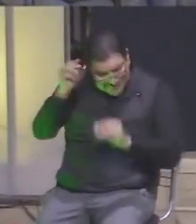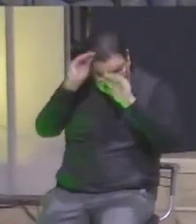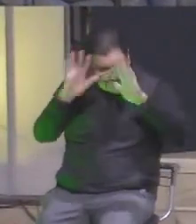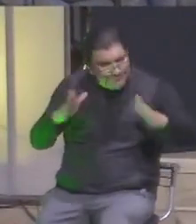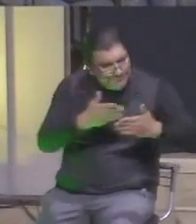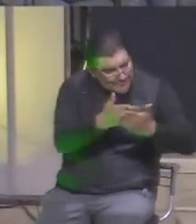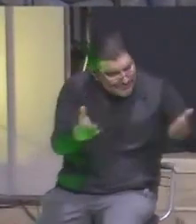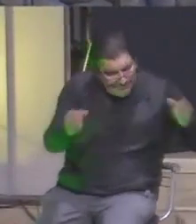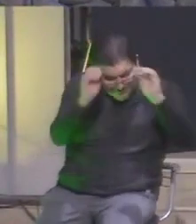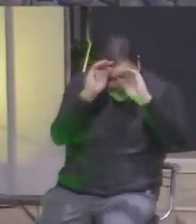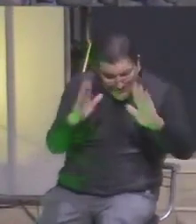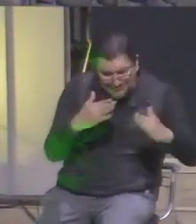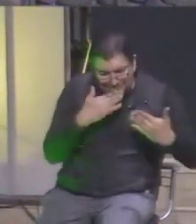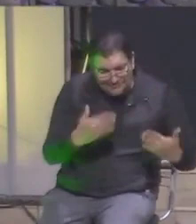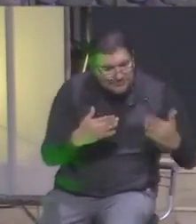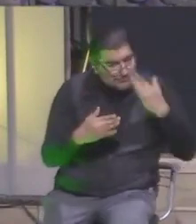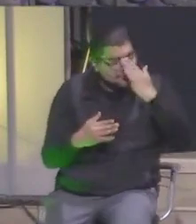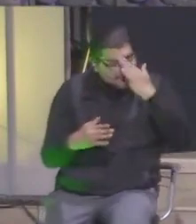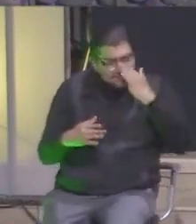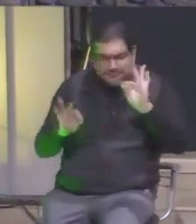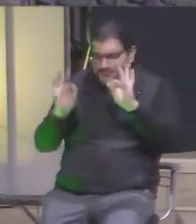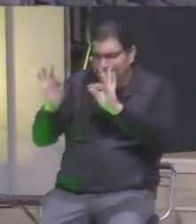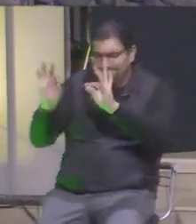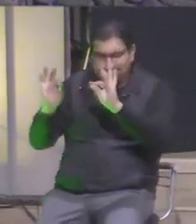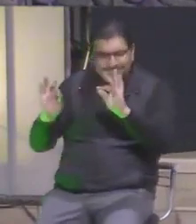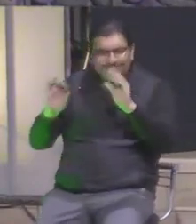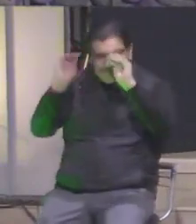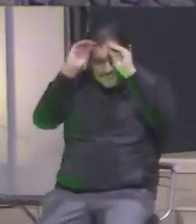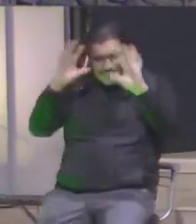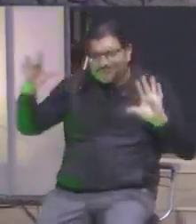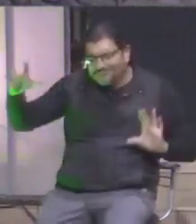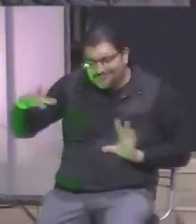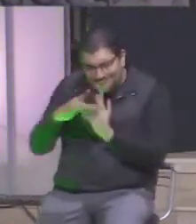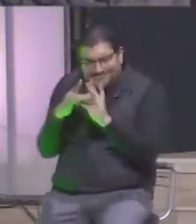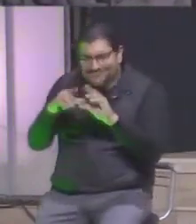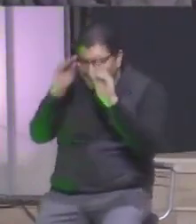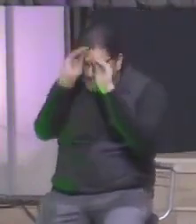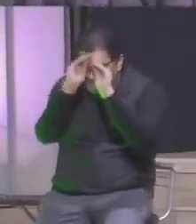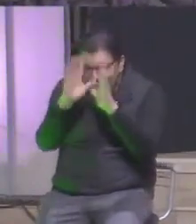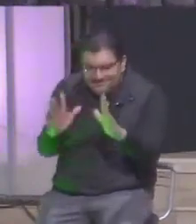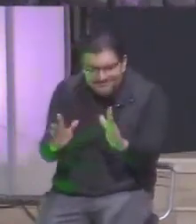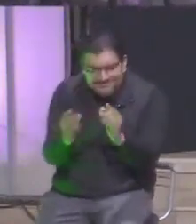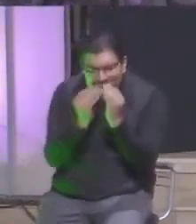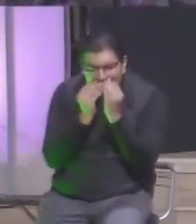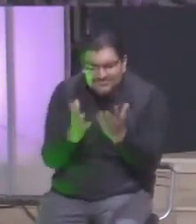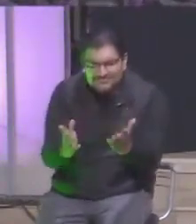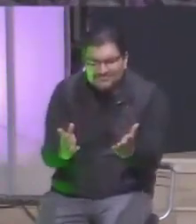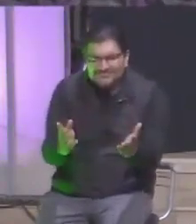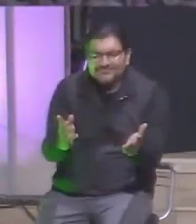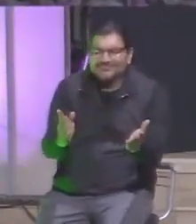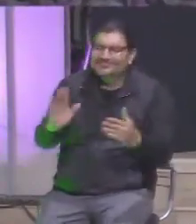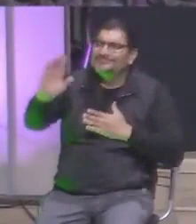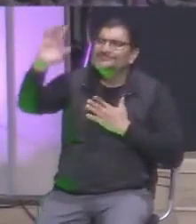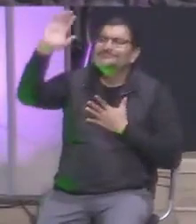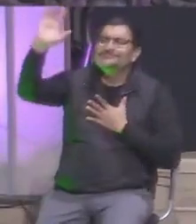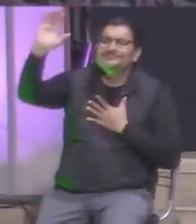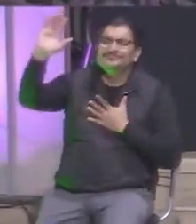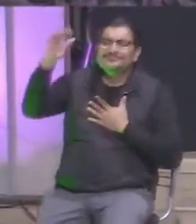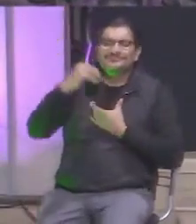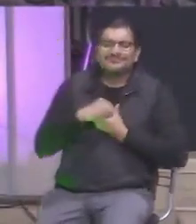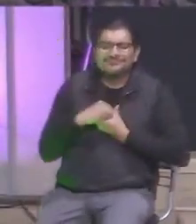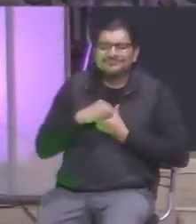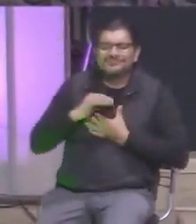Dios te bendiga Dios te bendiga allá también veo su mano Dios te bendiga